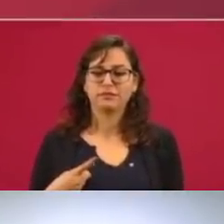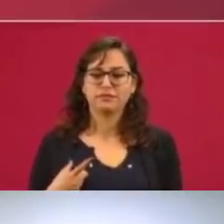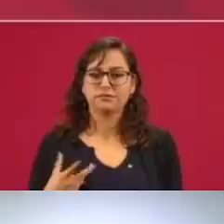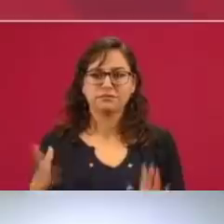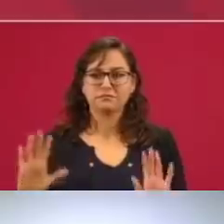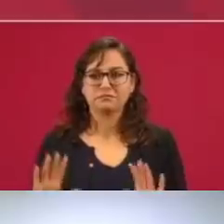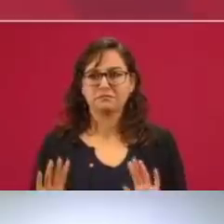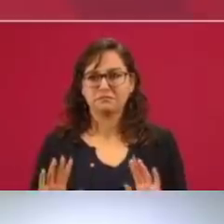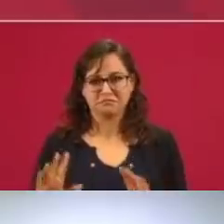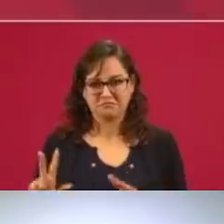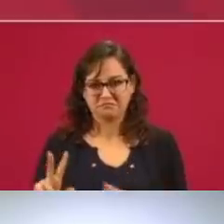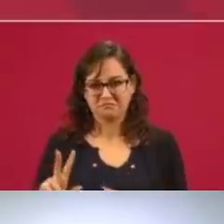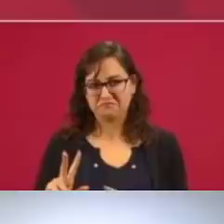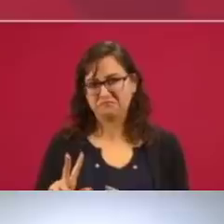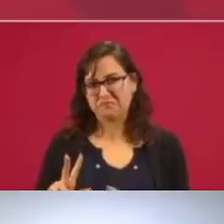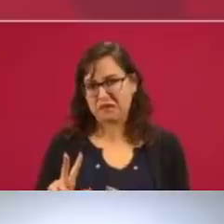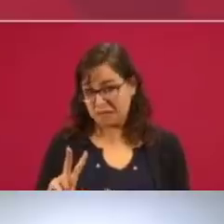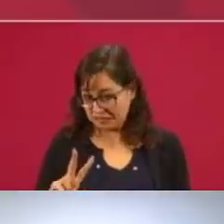considerarse